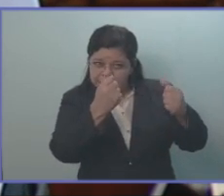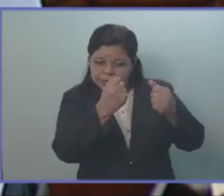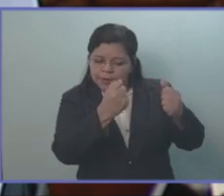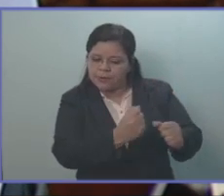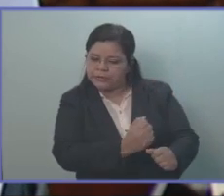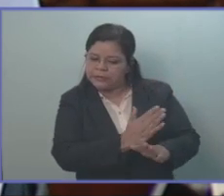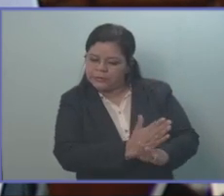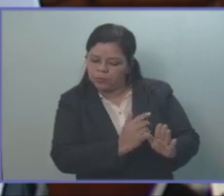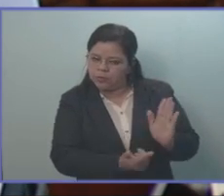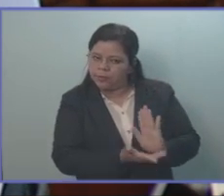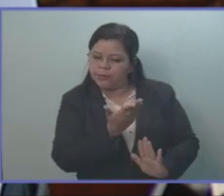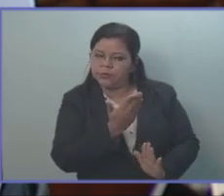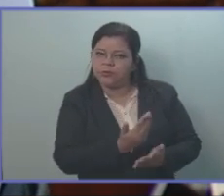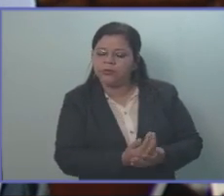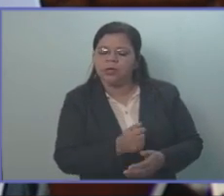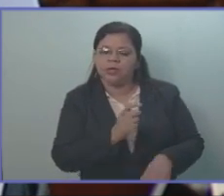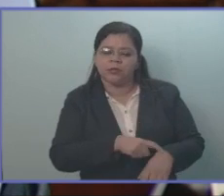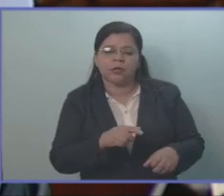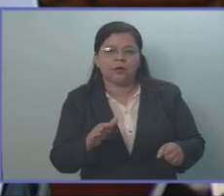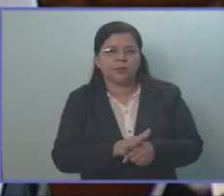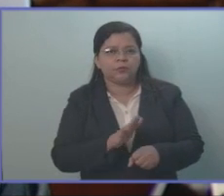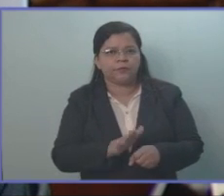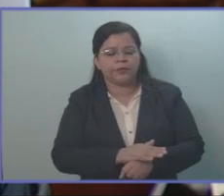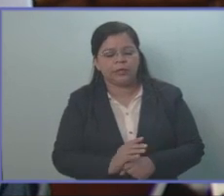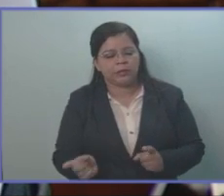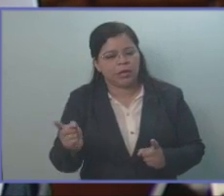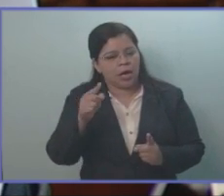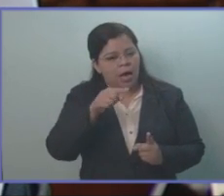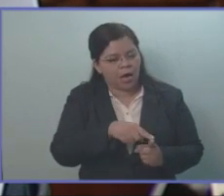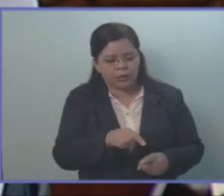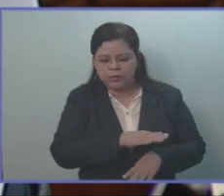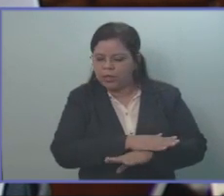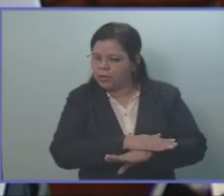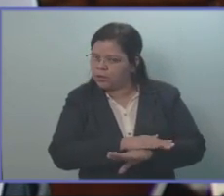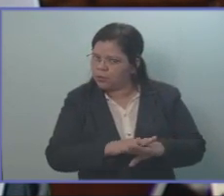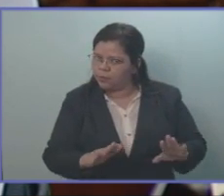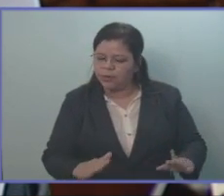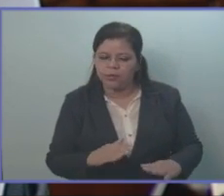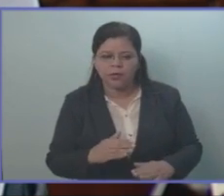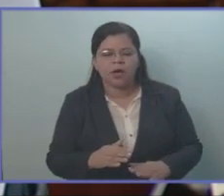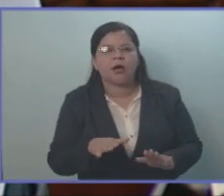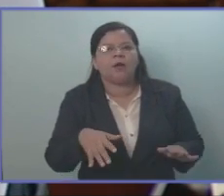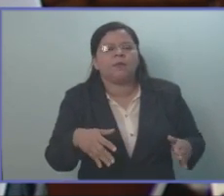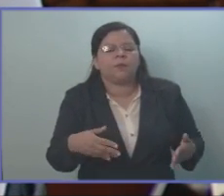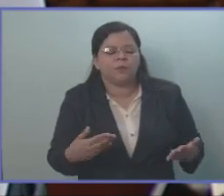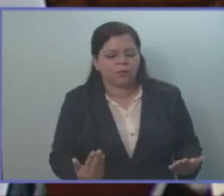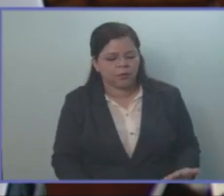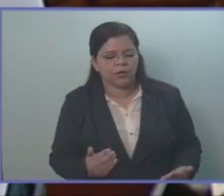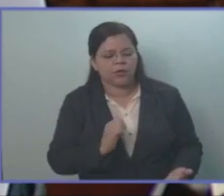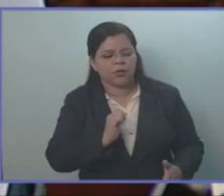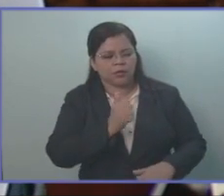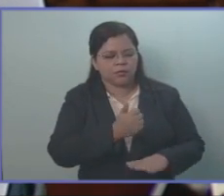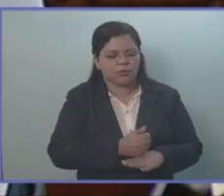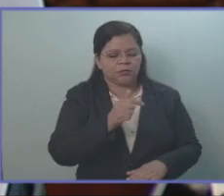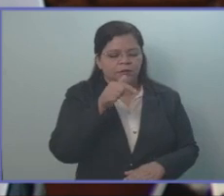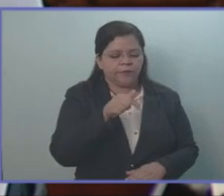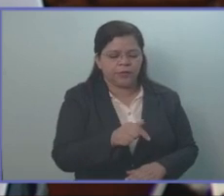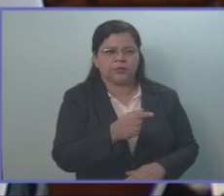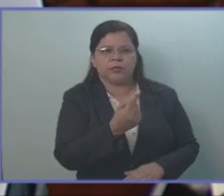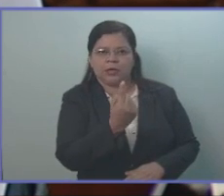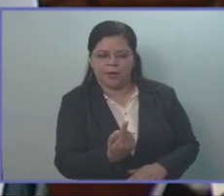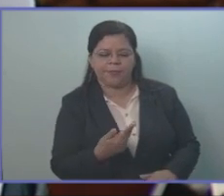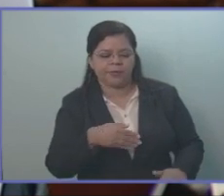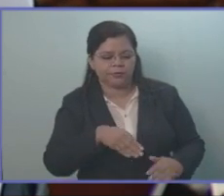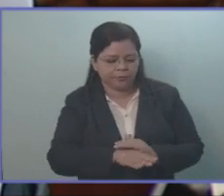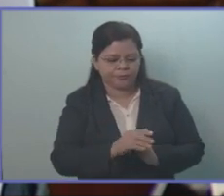tiempo necesario hasta que desaparezcan o disminuyan las circunstancias que determinaron su ingreso, las